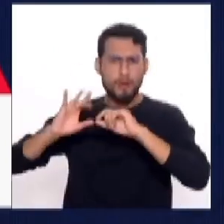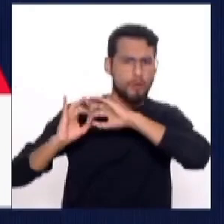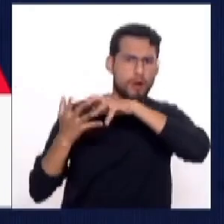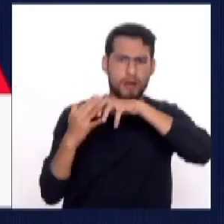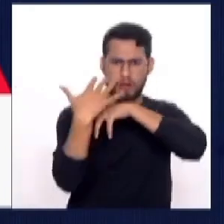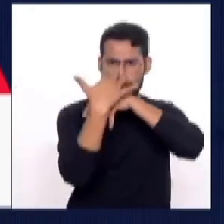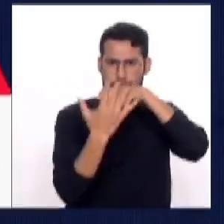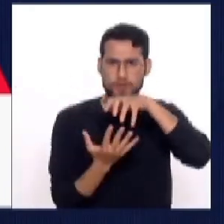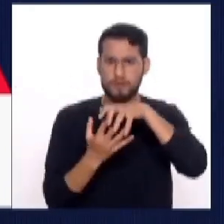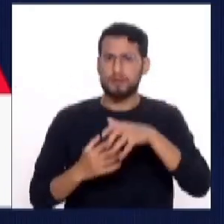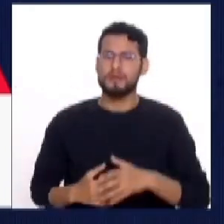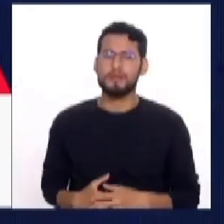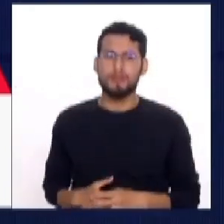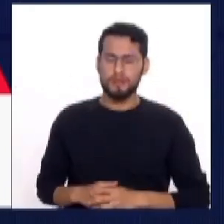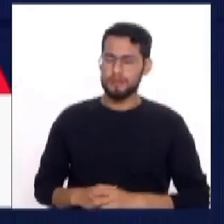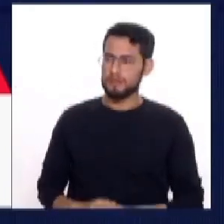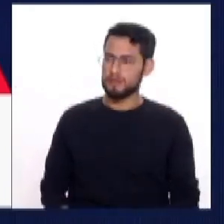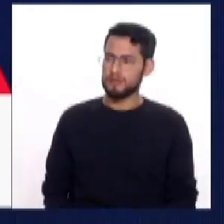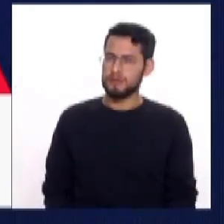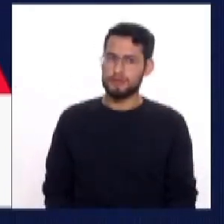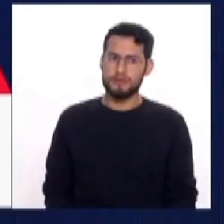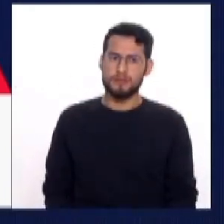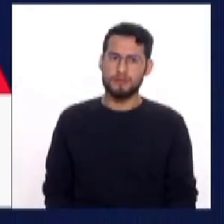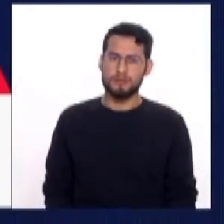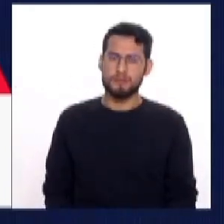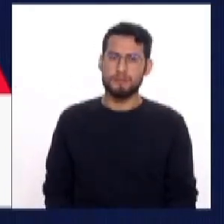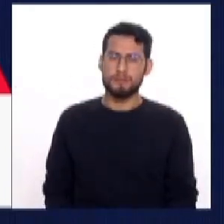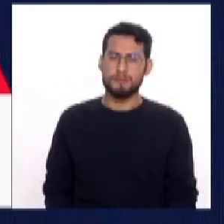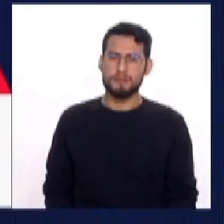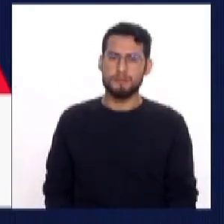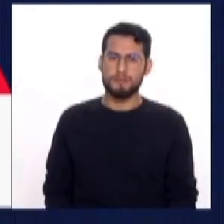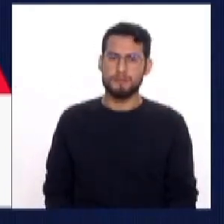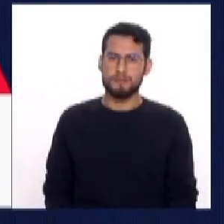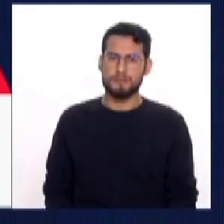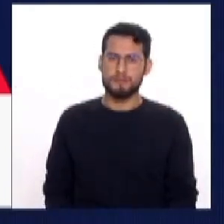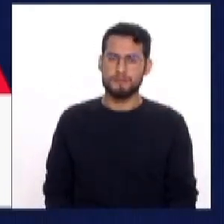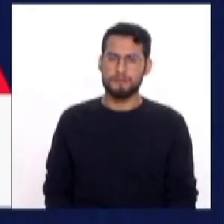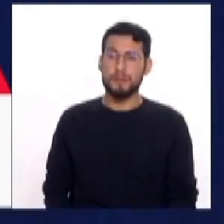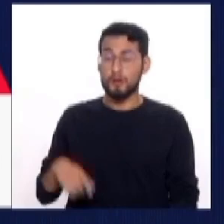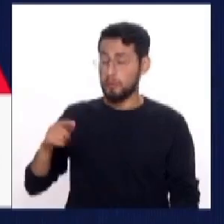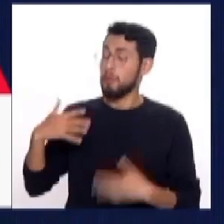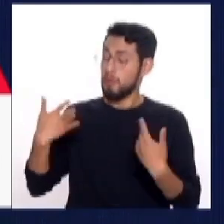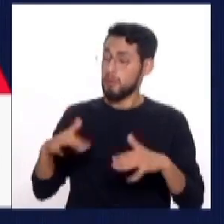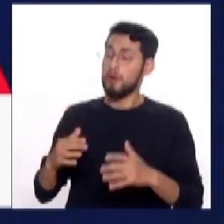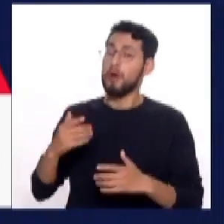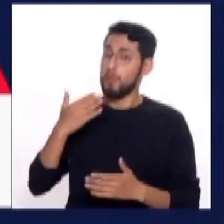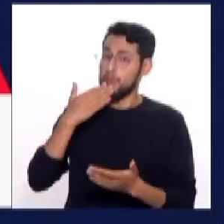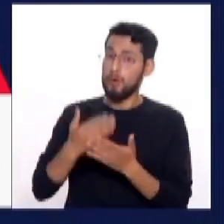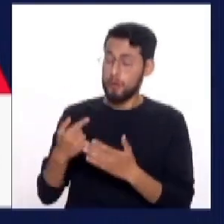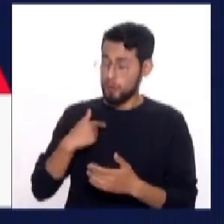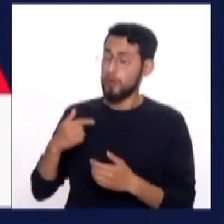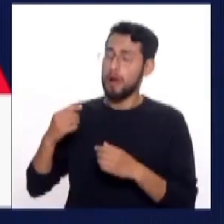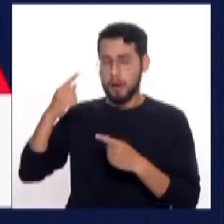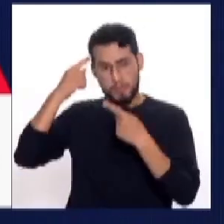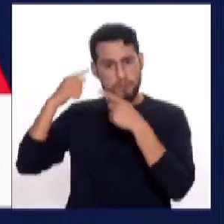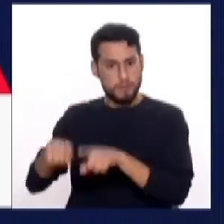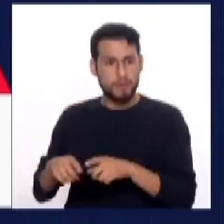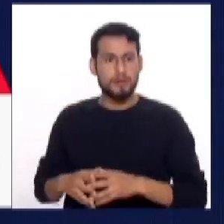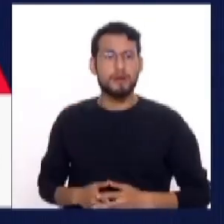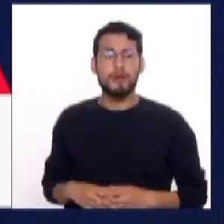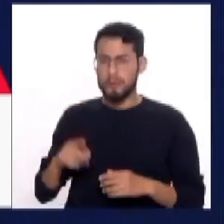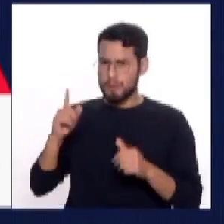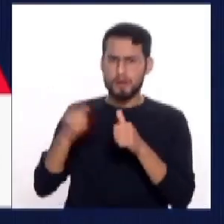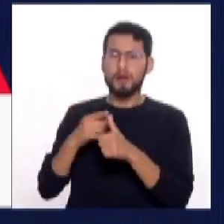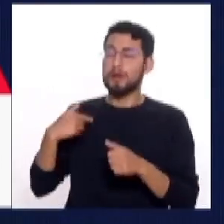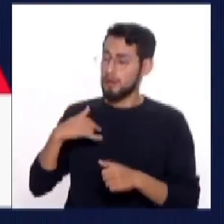más más próspero más democrático más seguro que cualquier otro hemisferio en el planeta es algo que yo comparto